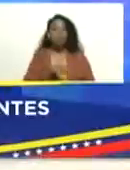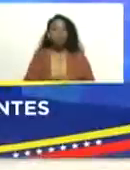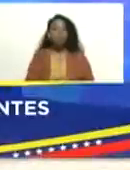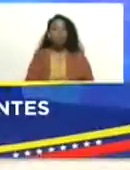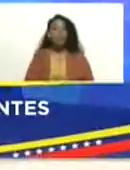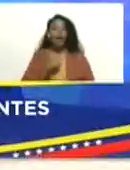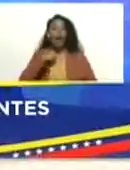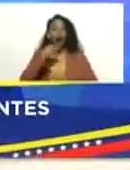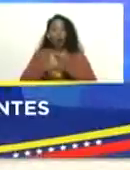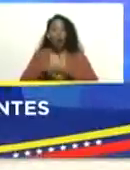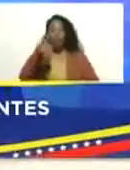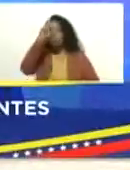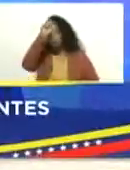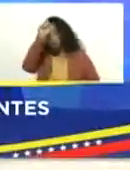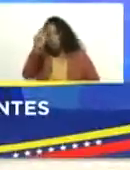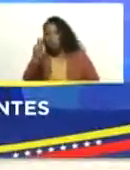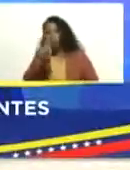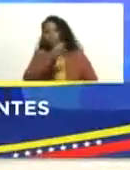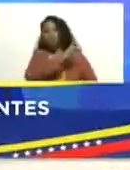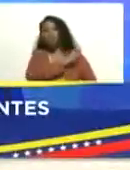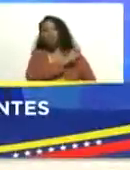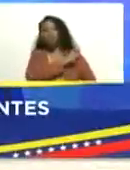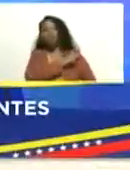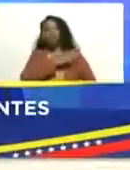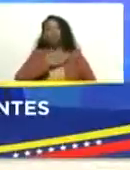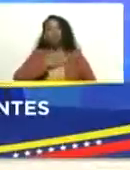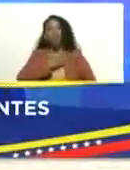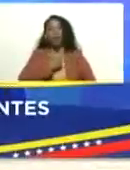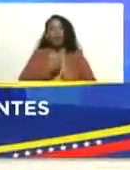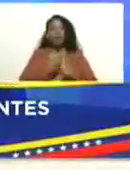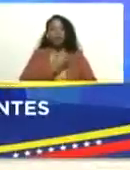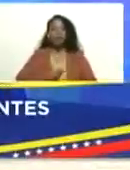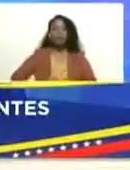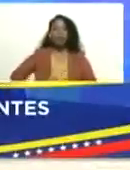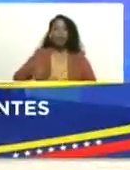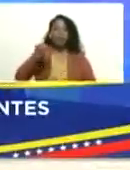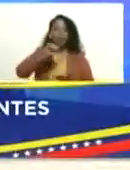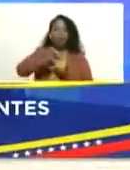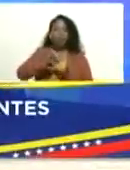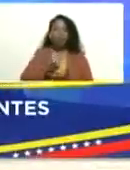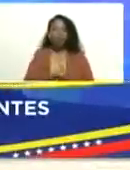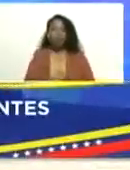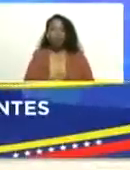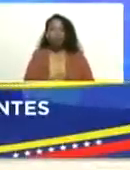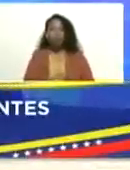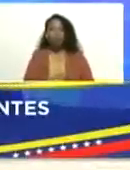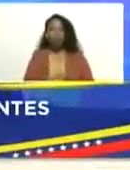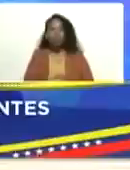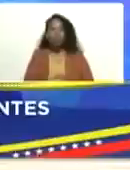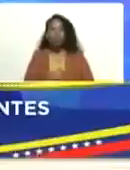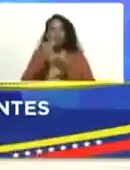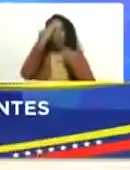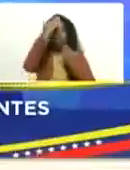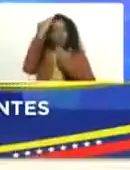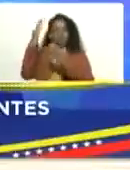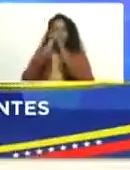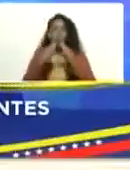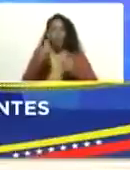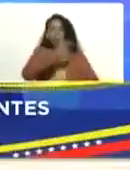rindo homenaje al general Soleimani y saludo a su gran espíritu.